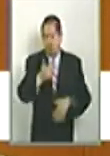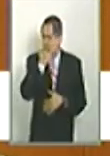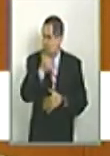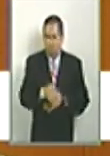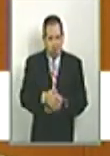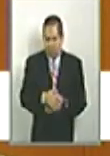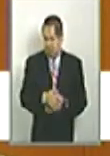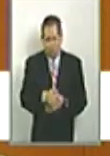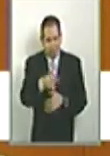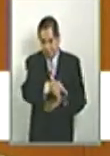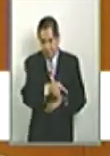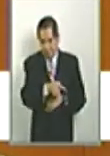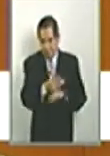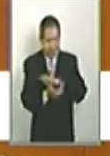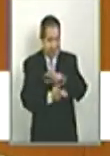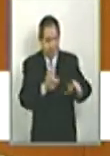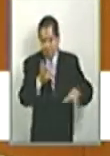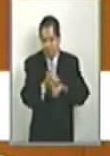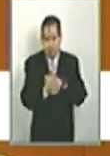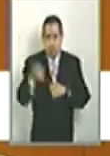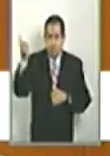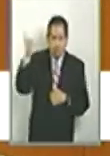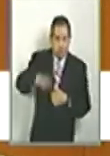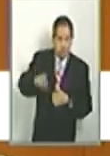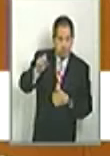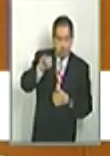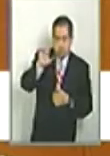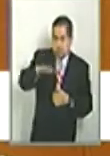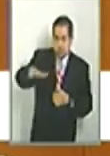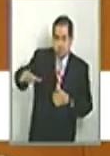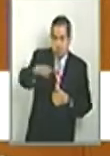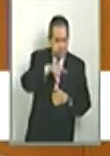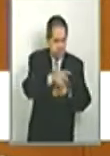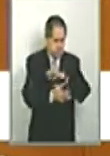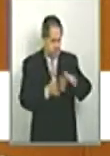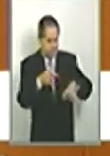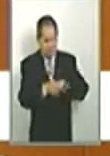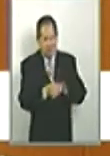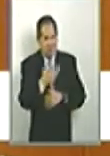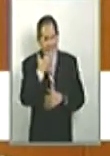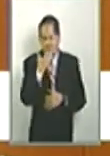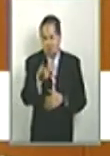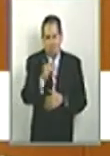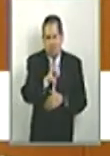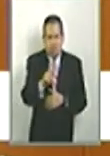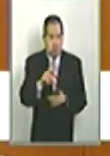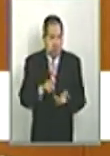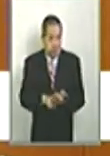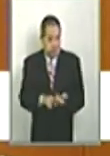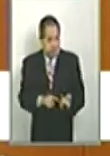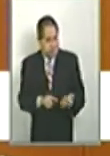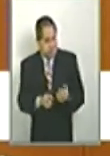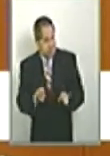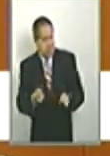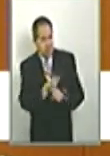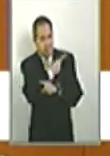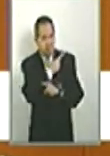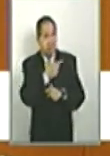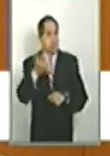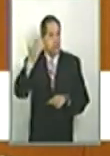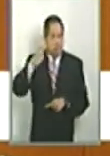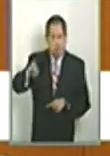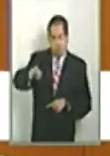cualquier otra cosa menos lo que demandaban las organizaciones de la sociedad civil y lo que ordenó en su sentencia